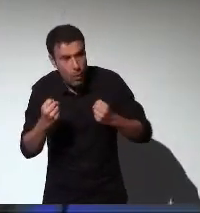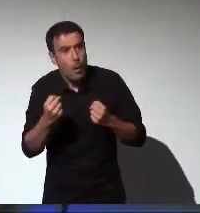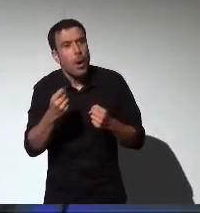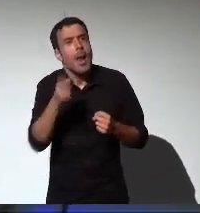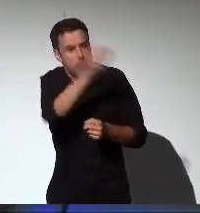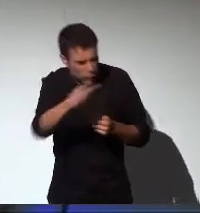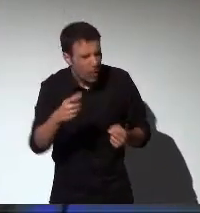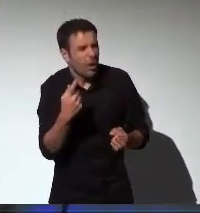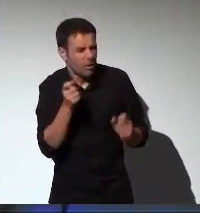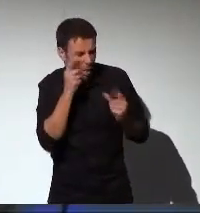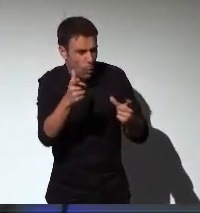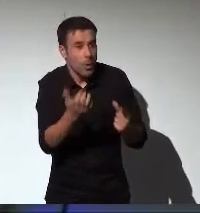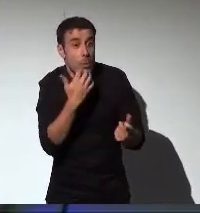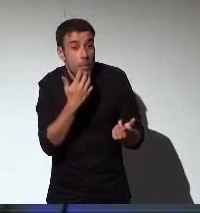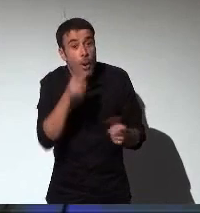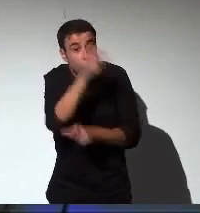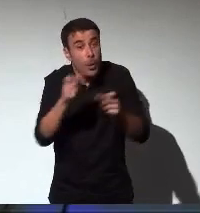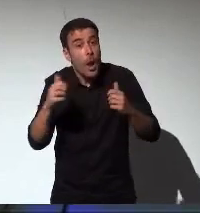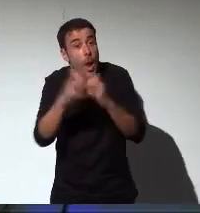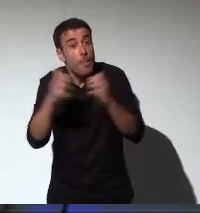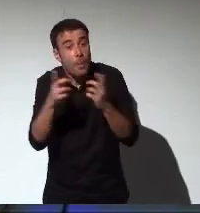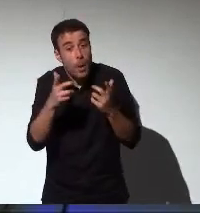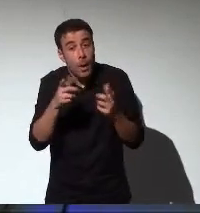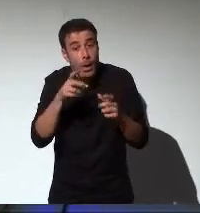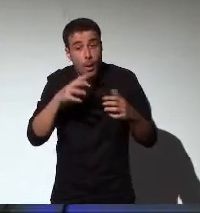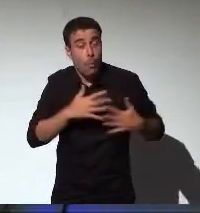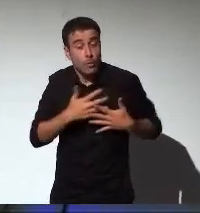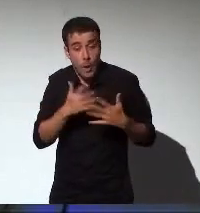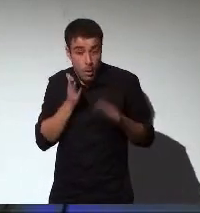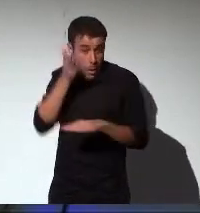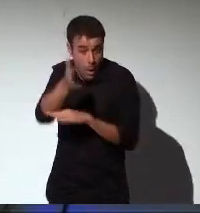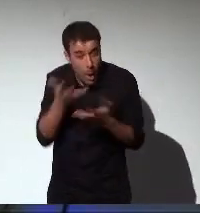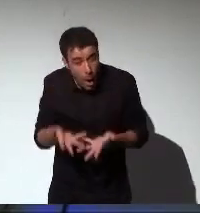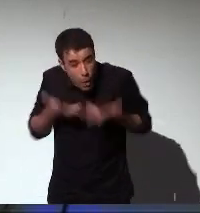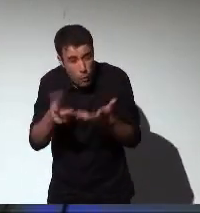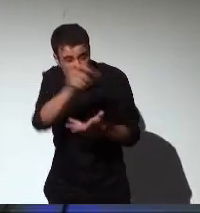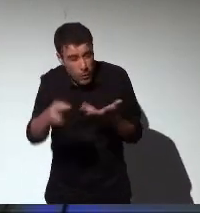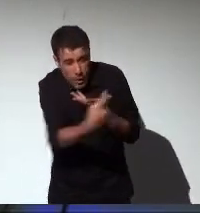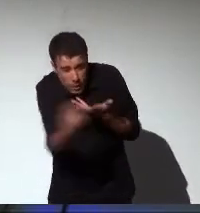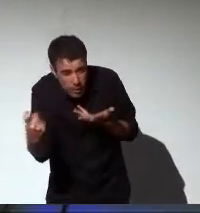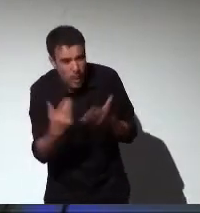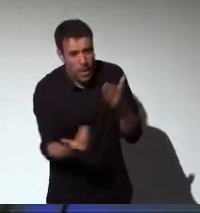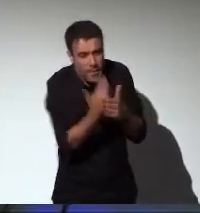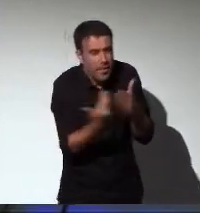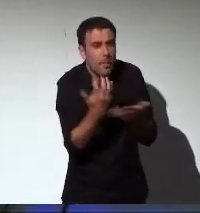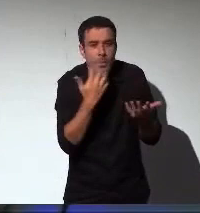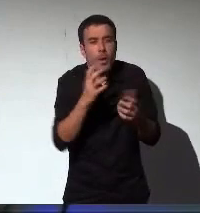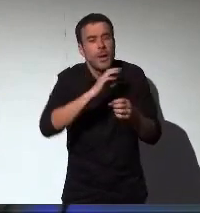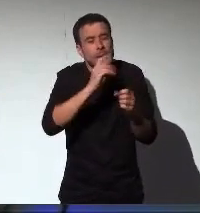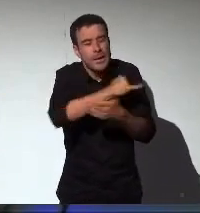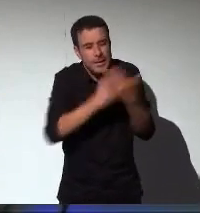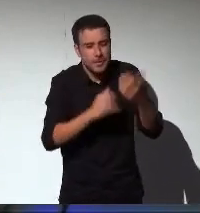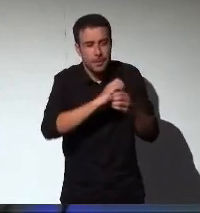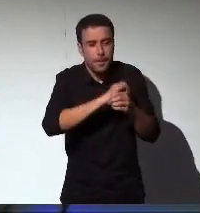cuando echando una mano a la gente que lo necesitaba, lo percibe en el día a día, se percibió durante la crisis de la